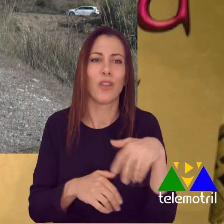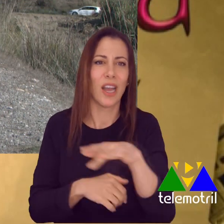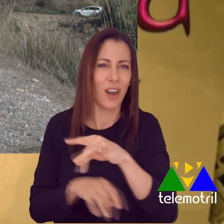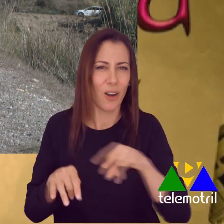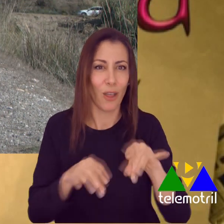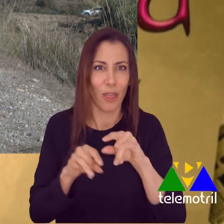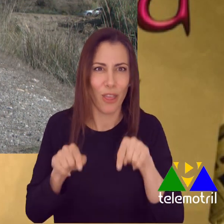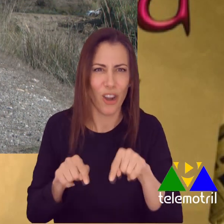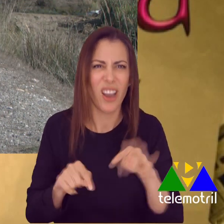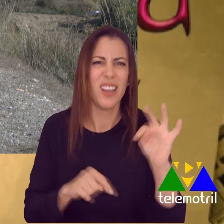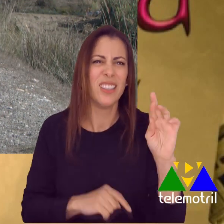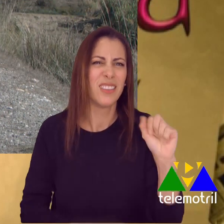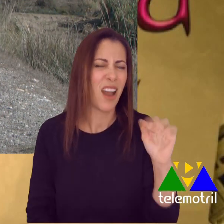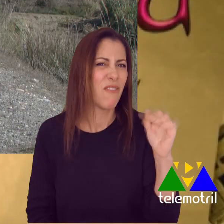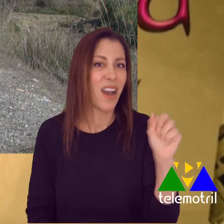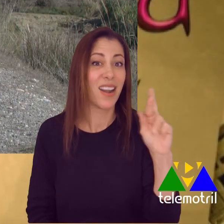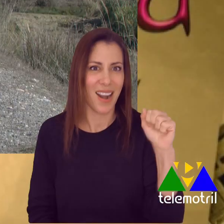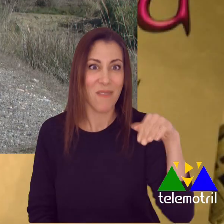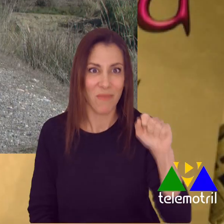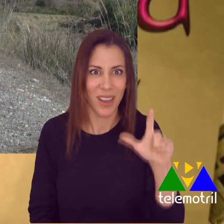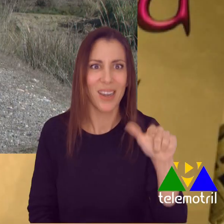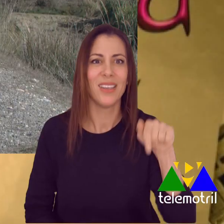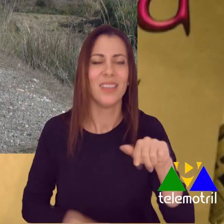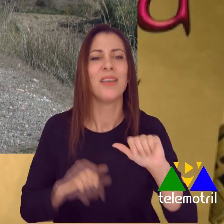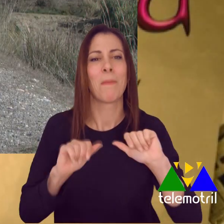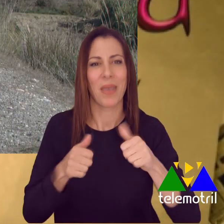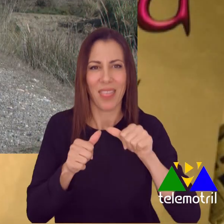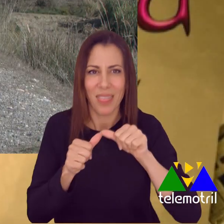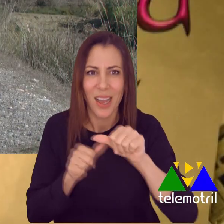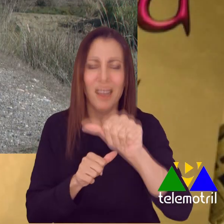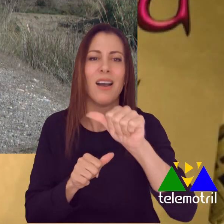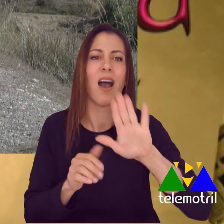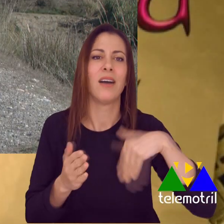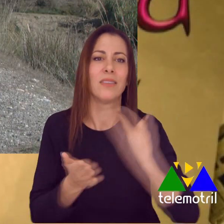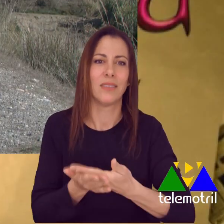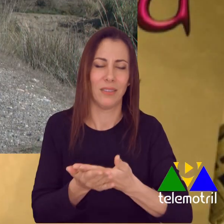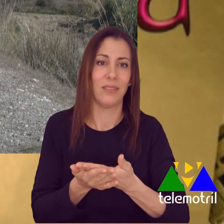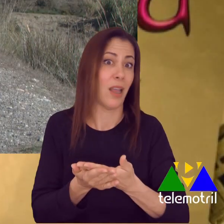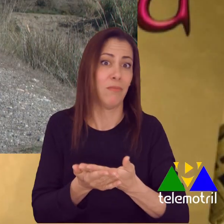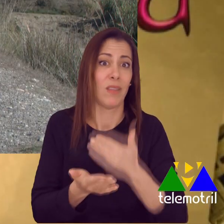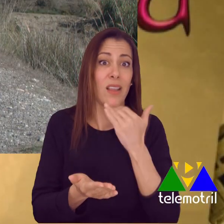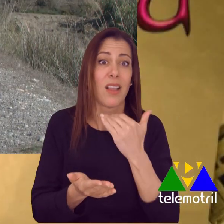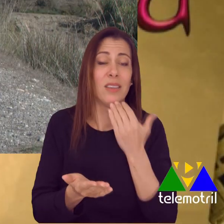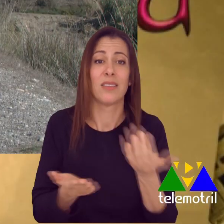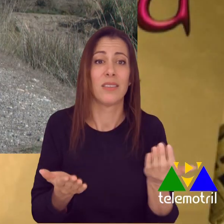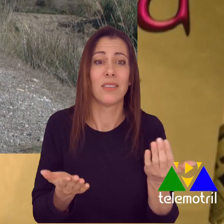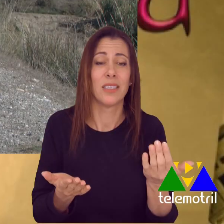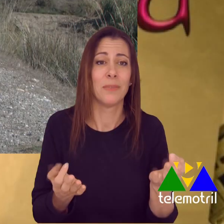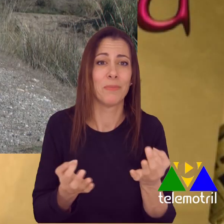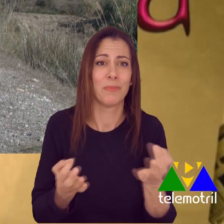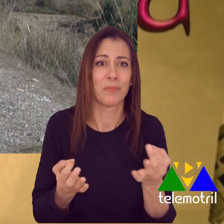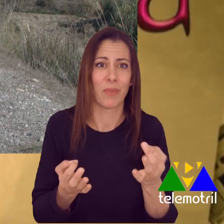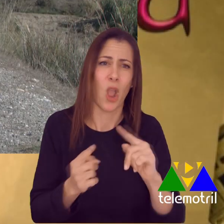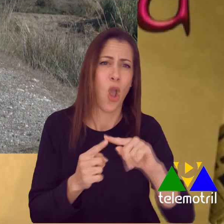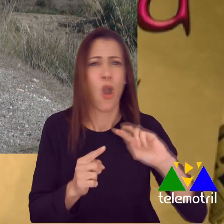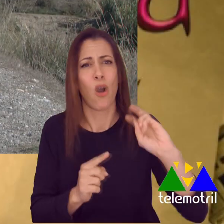de Trasfarramal, y a partir de ahí vamos a ir iniciando nuestro camino hacia llegar pues prácticamente